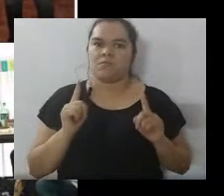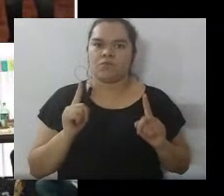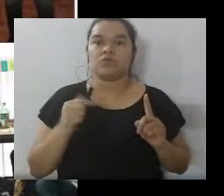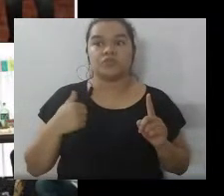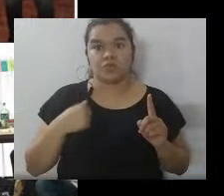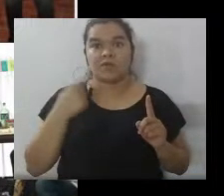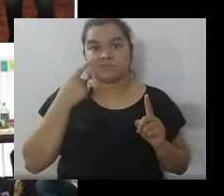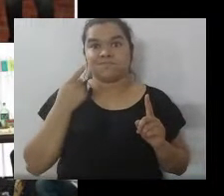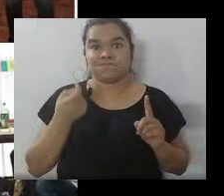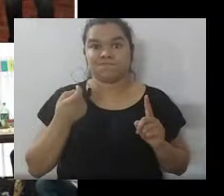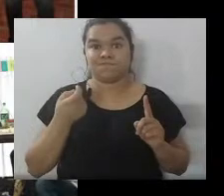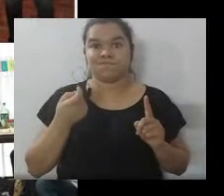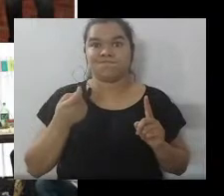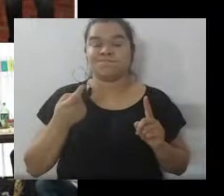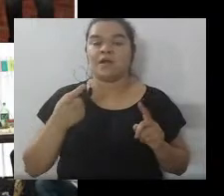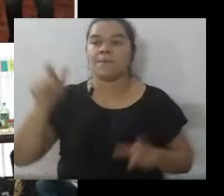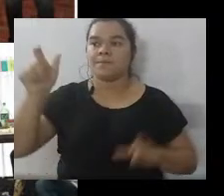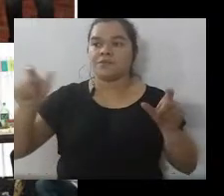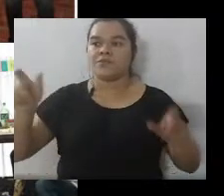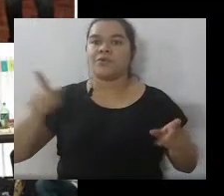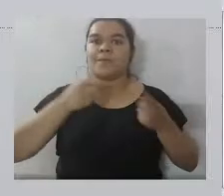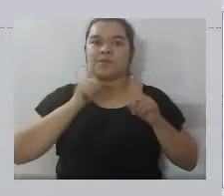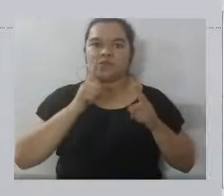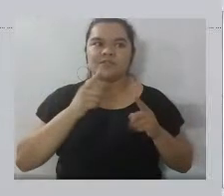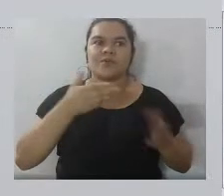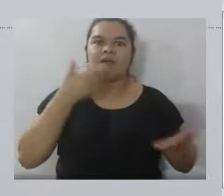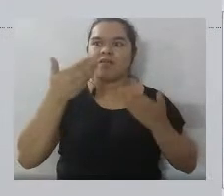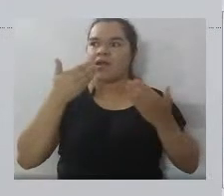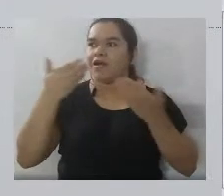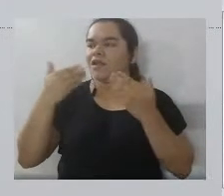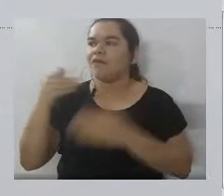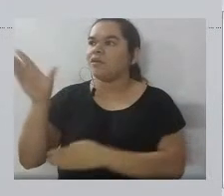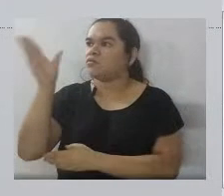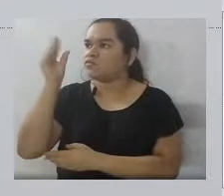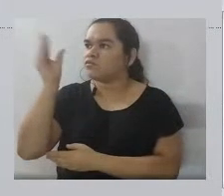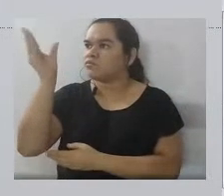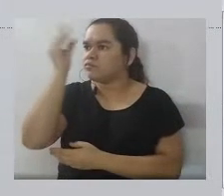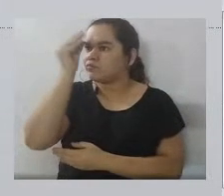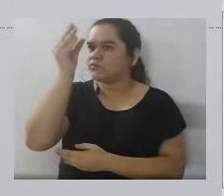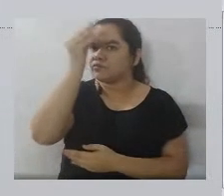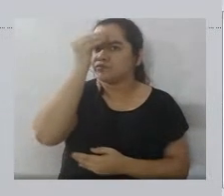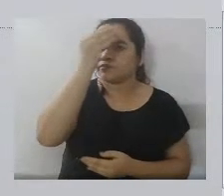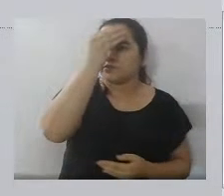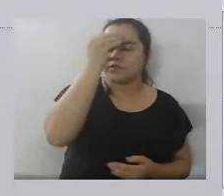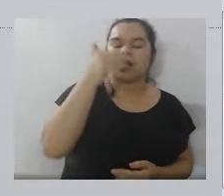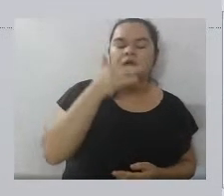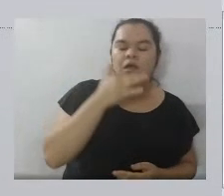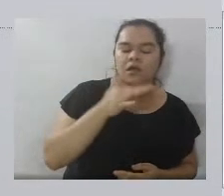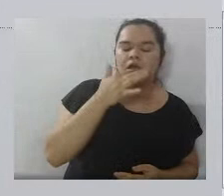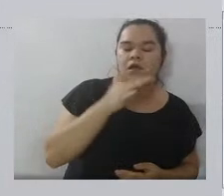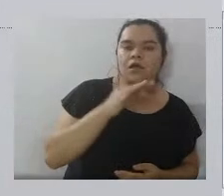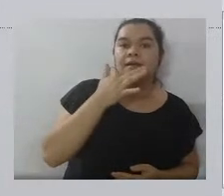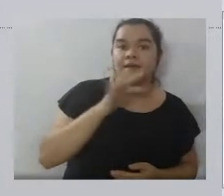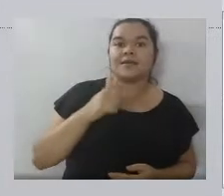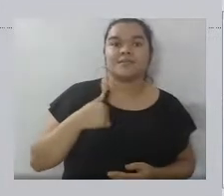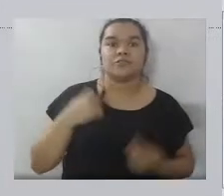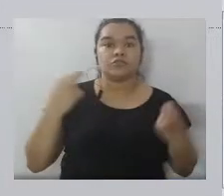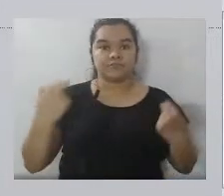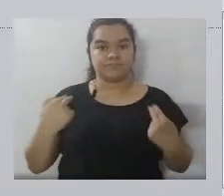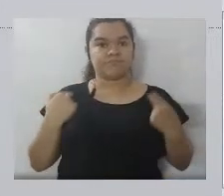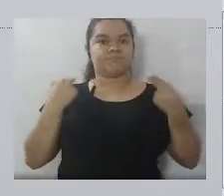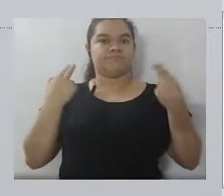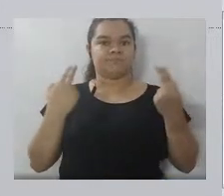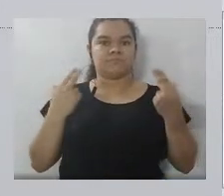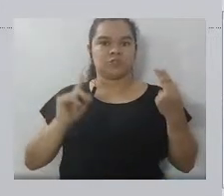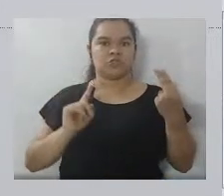rescatando de todas las charlas que dieron los otros colegas, que es importante que eso pongan de ustedes, ¿sí?